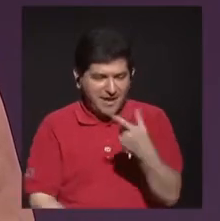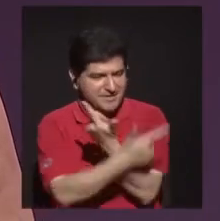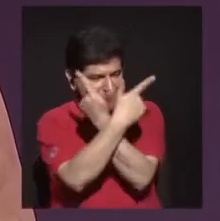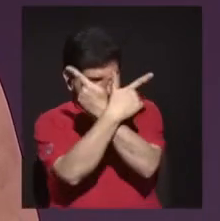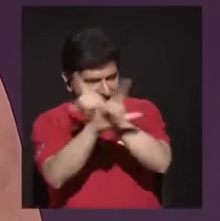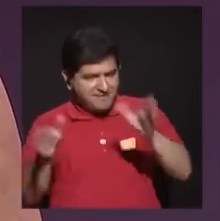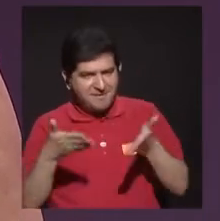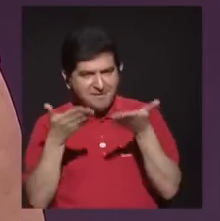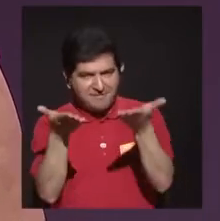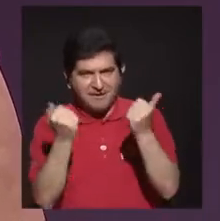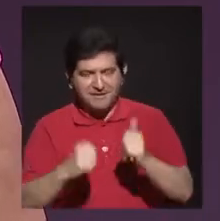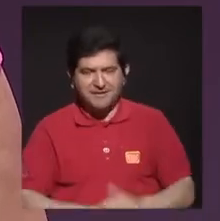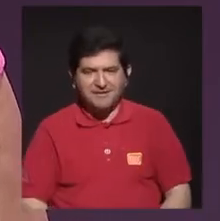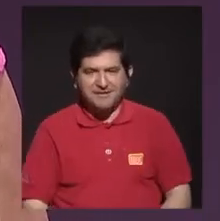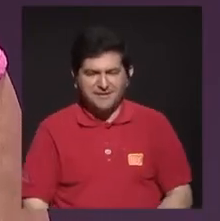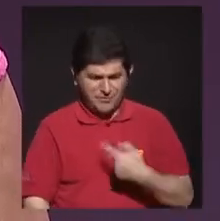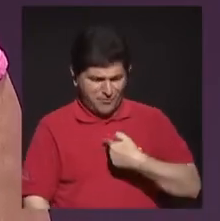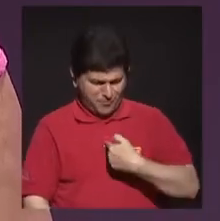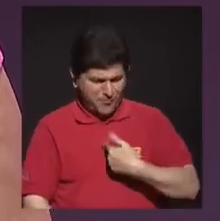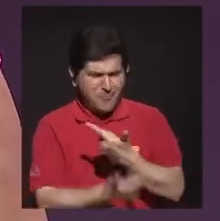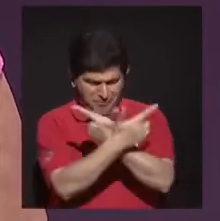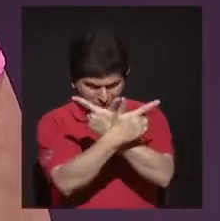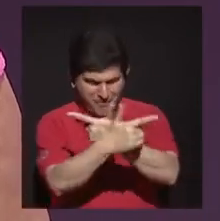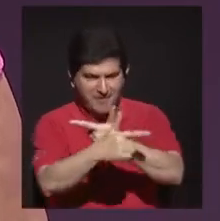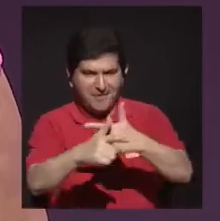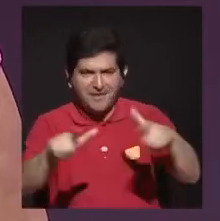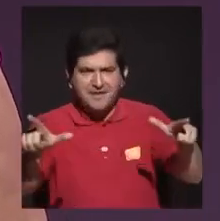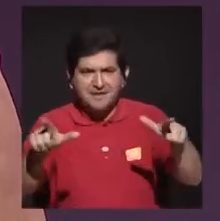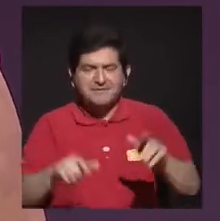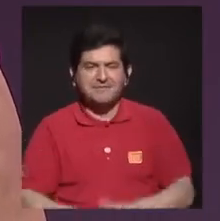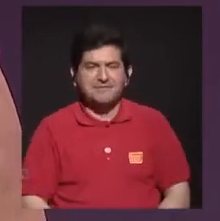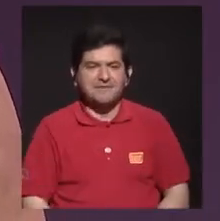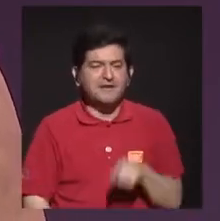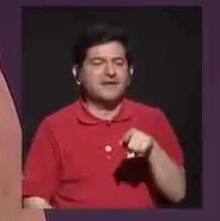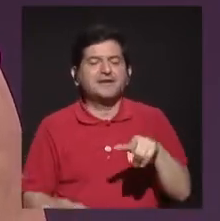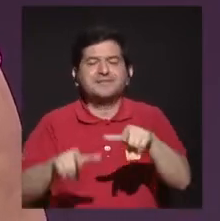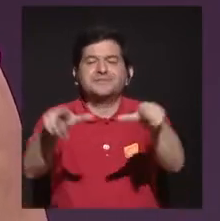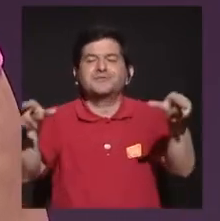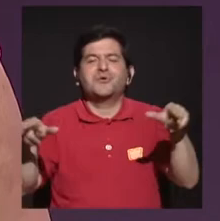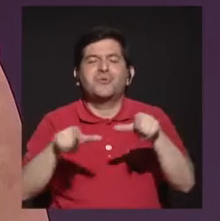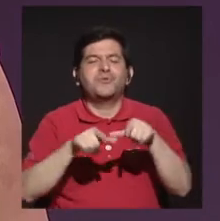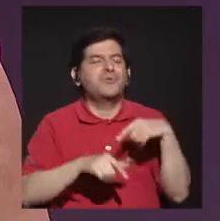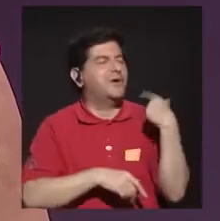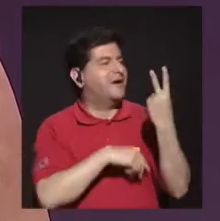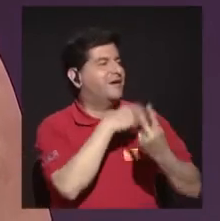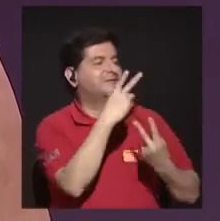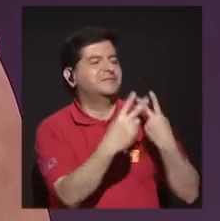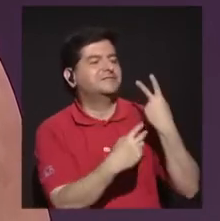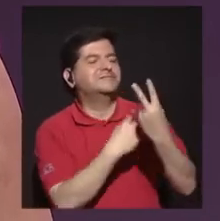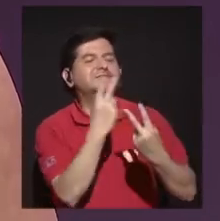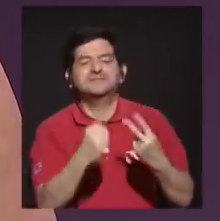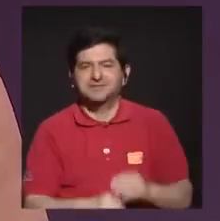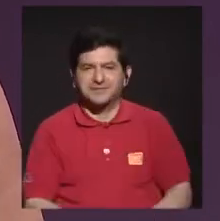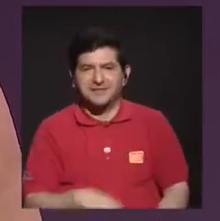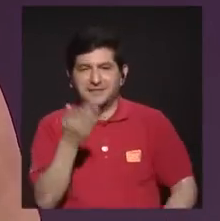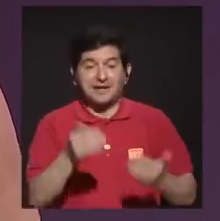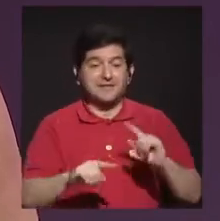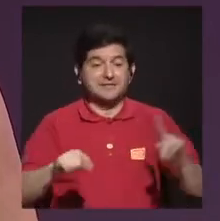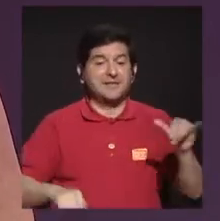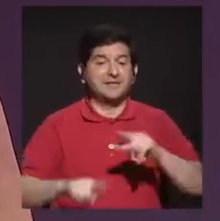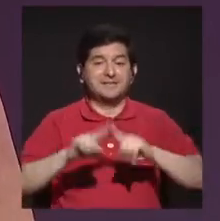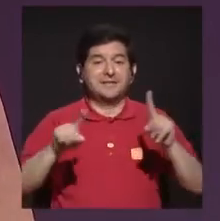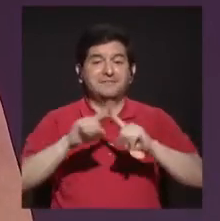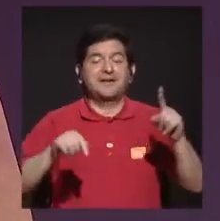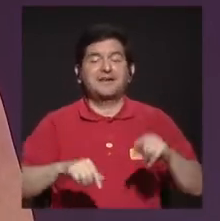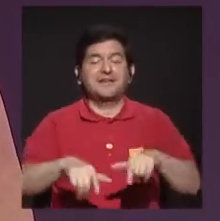liberación. Lo libera uno. Entonces en ese lugar es viajar uno a lugares, a países,